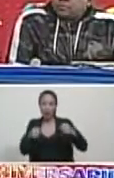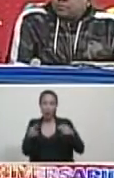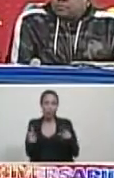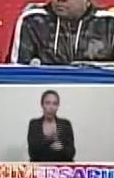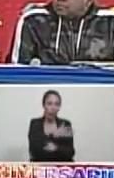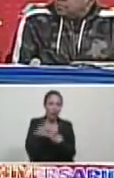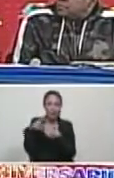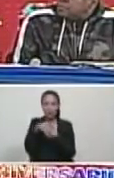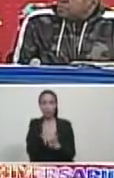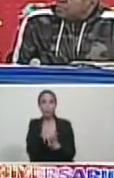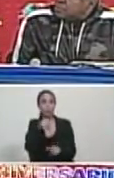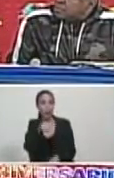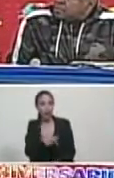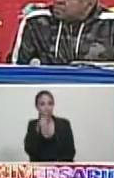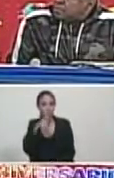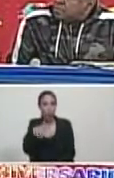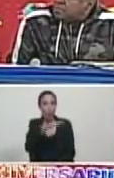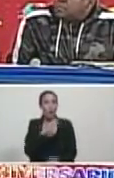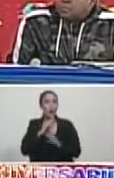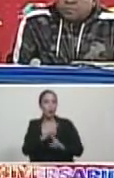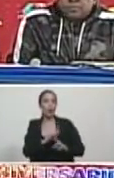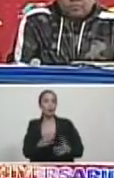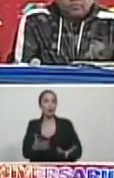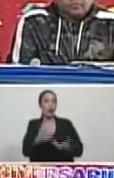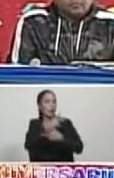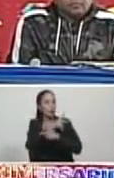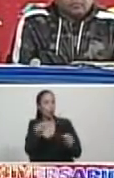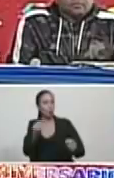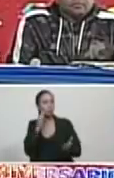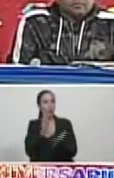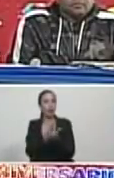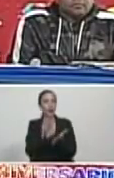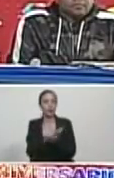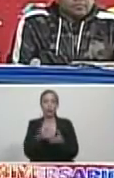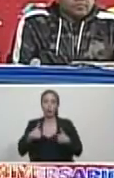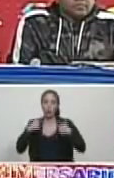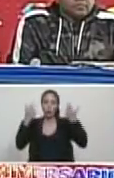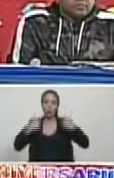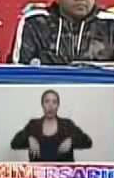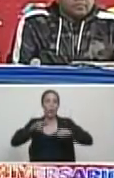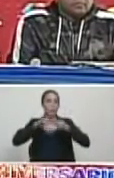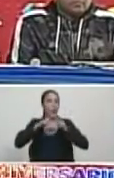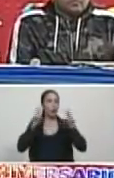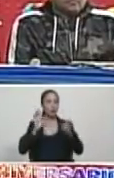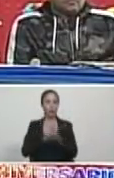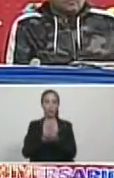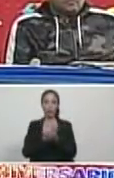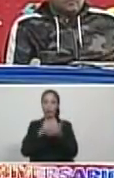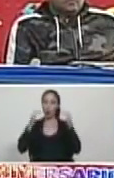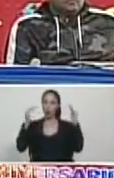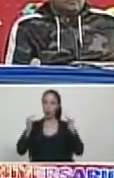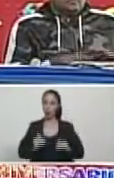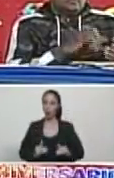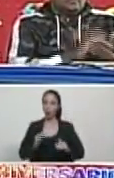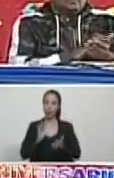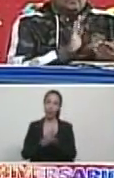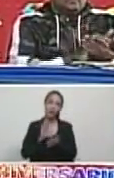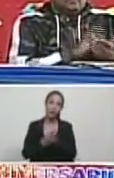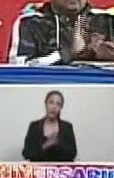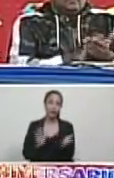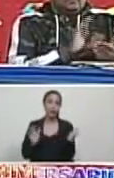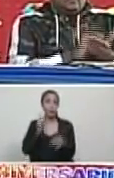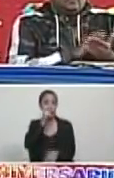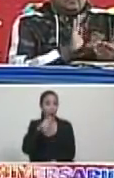el pueblo dijo no. Nos quitaron la luz, pero no nos van a quitar la paz, no nos van a quitar la tranquilidad. Y el